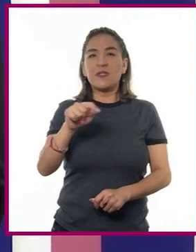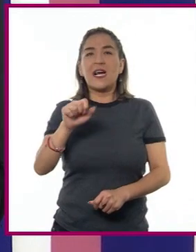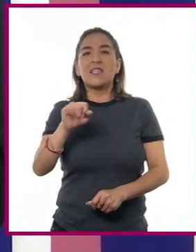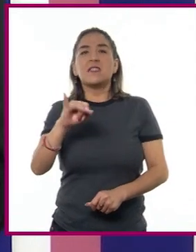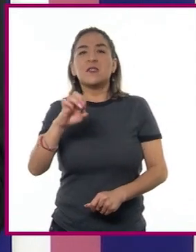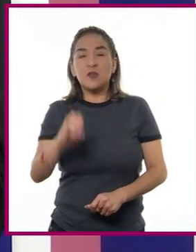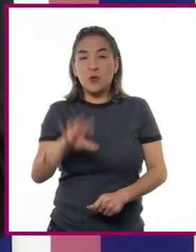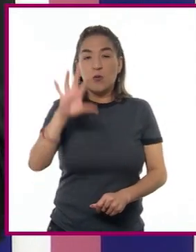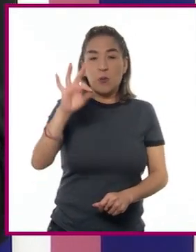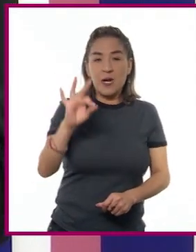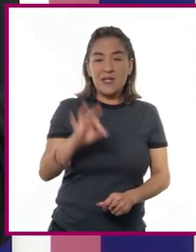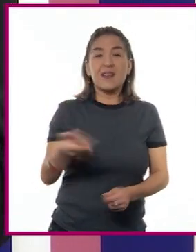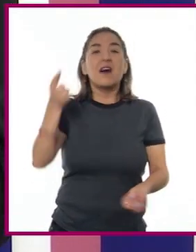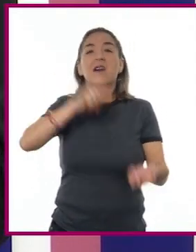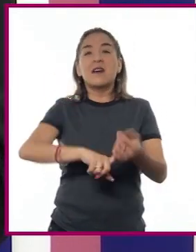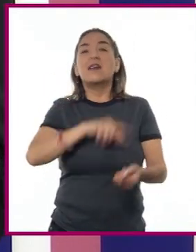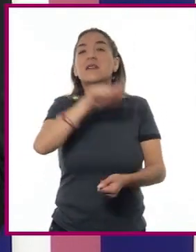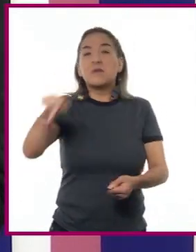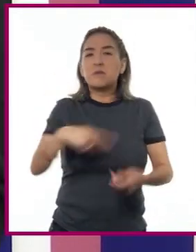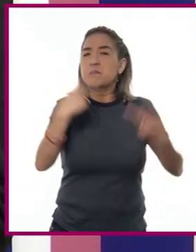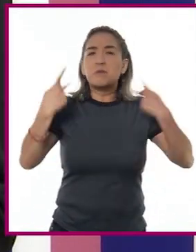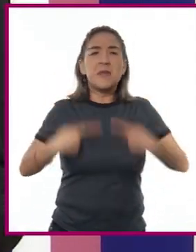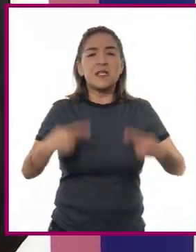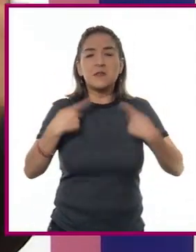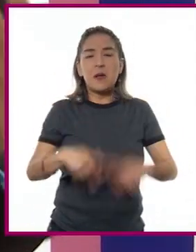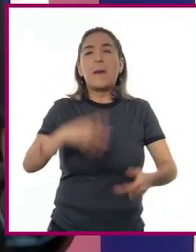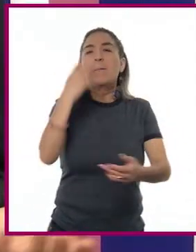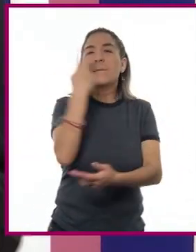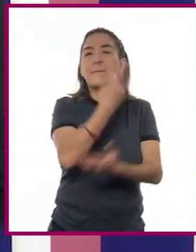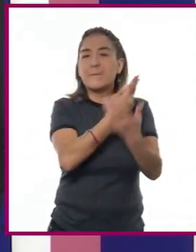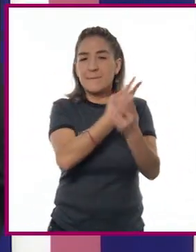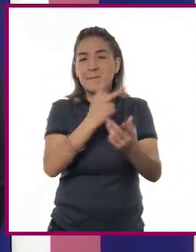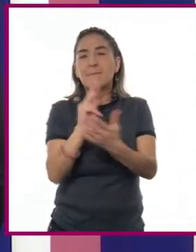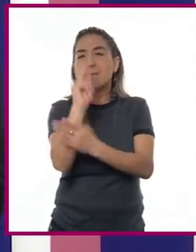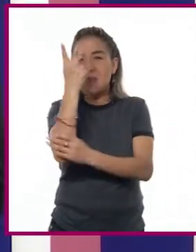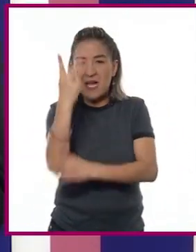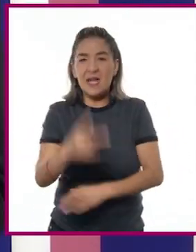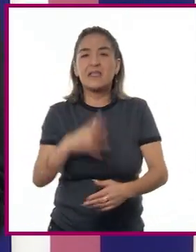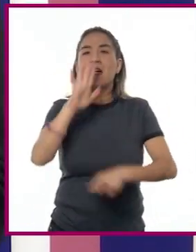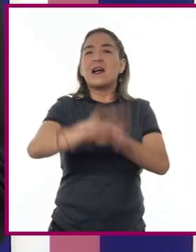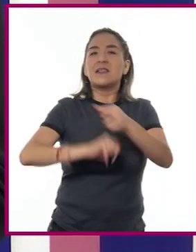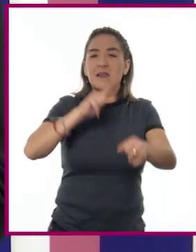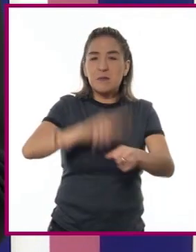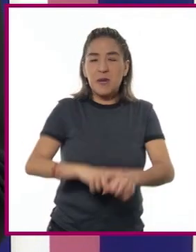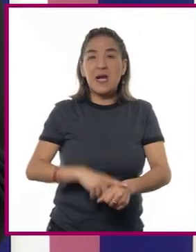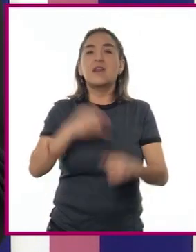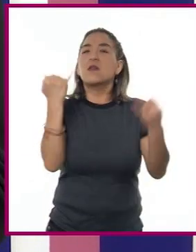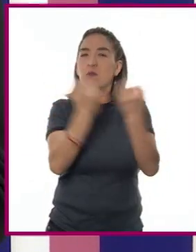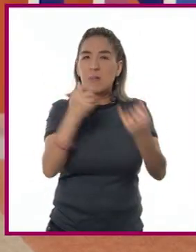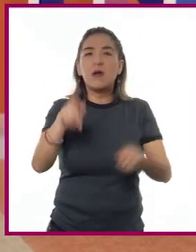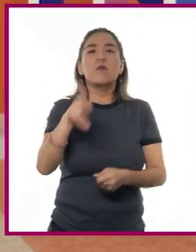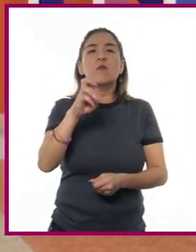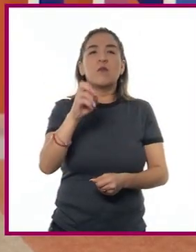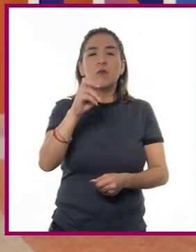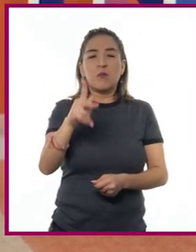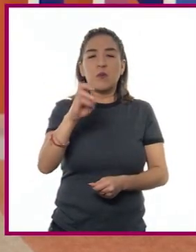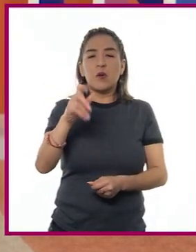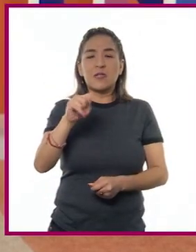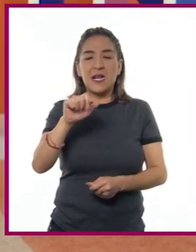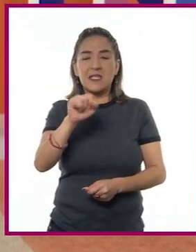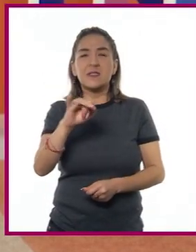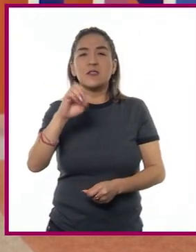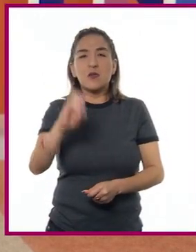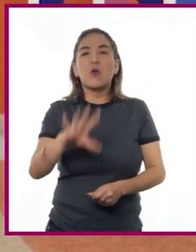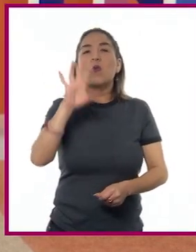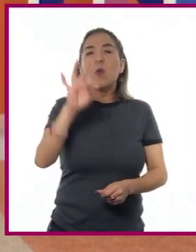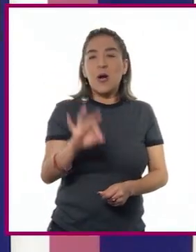que lo contenemos todos los seres humanos, las plantas, los animales, y nosotros mismos contenemos potasio 40 y nosotros